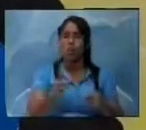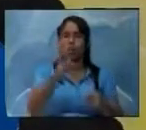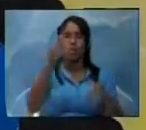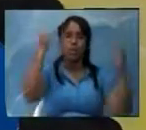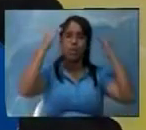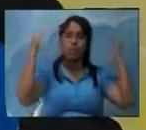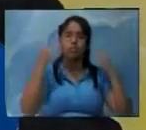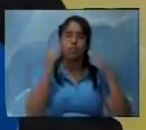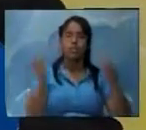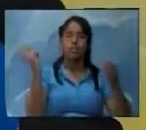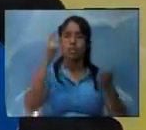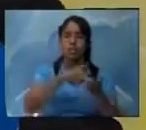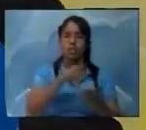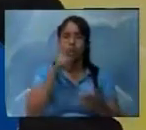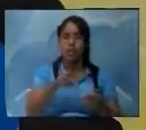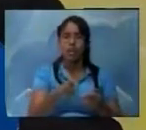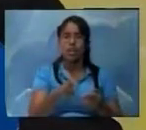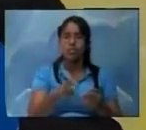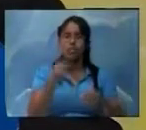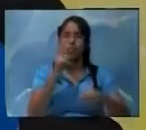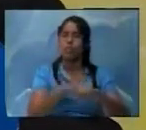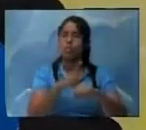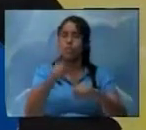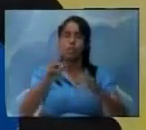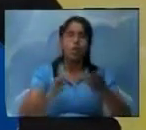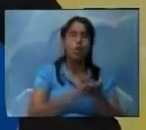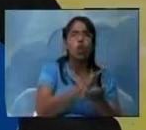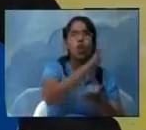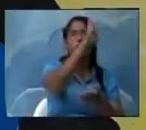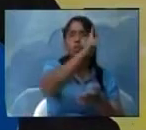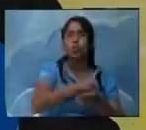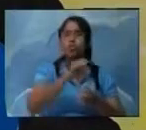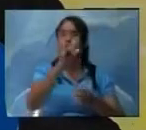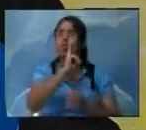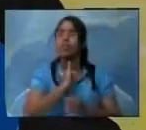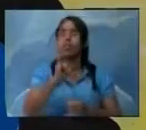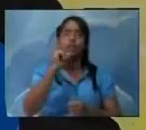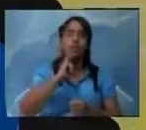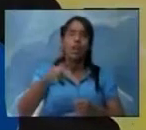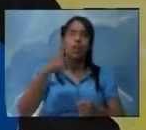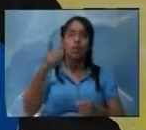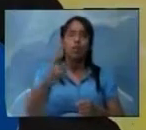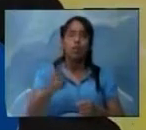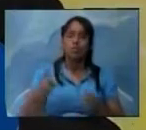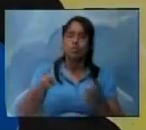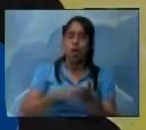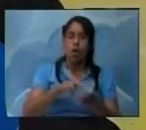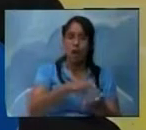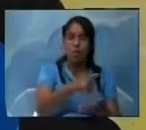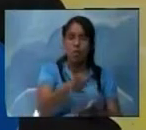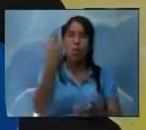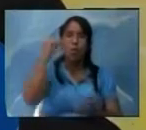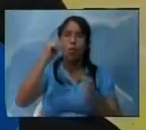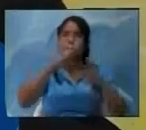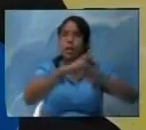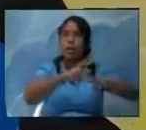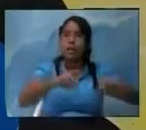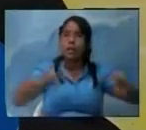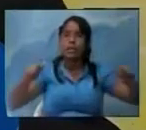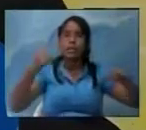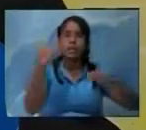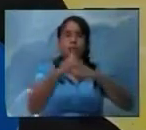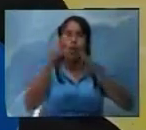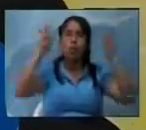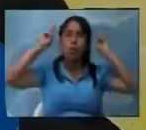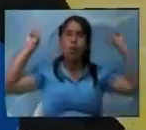mente aparecieron esos instantes gloriosos de Israel cuando caminó por el desierto, cómo